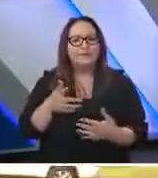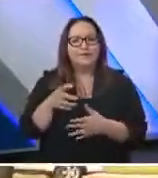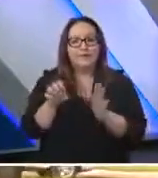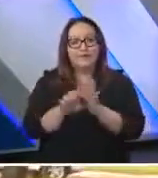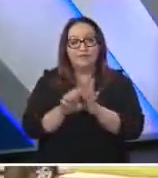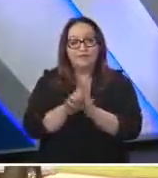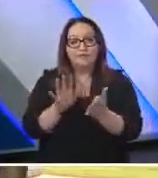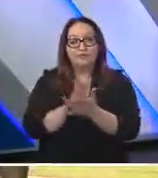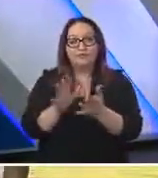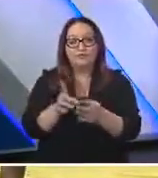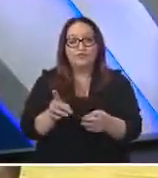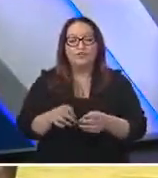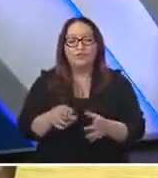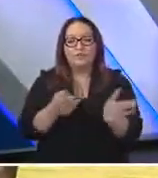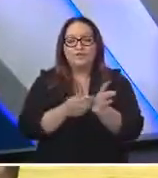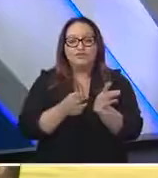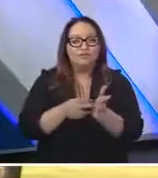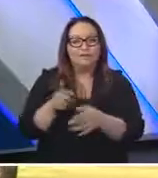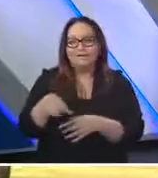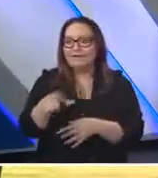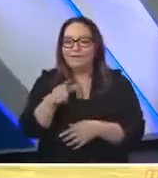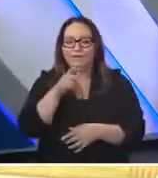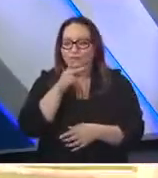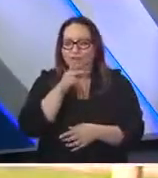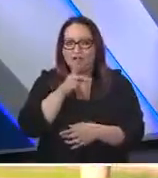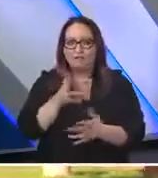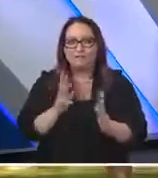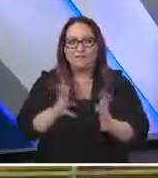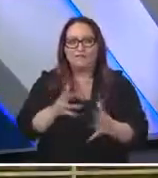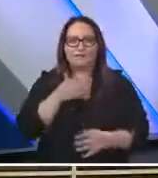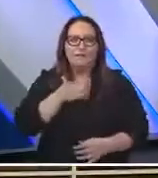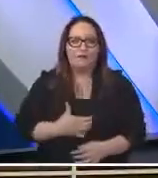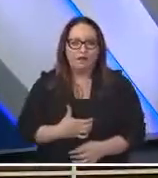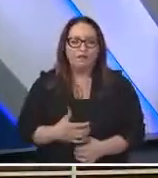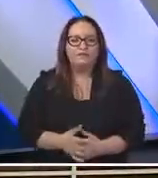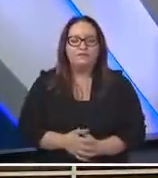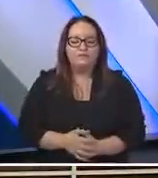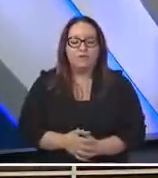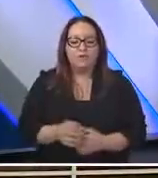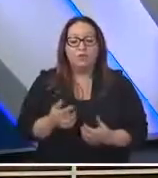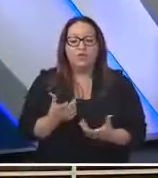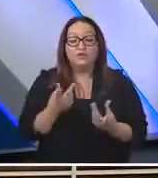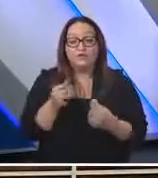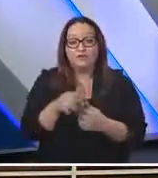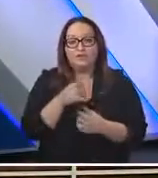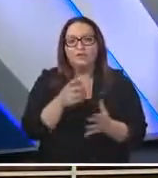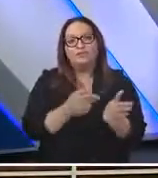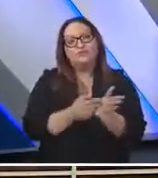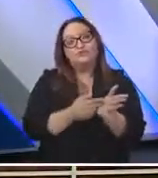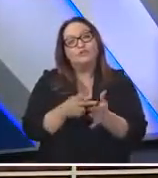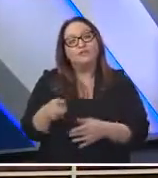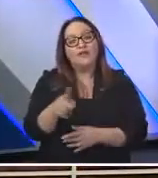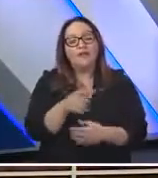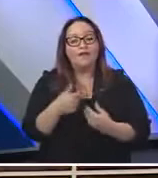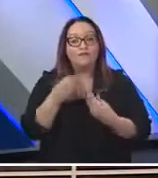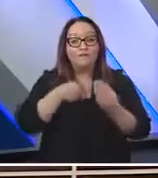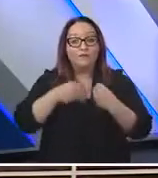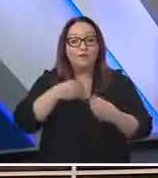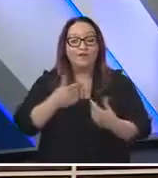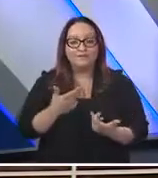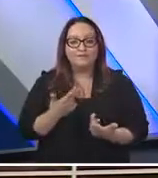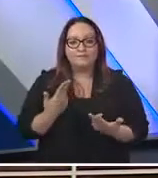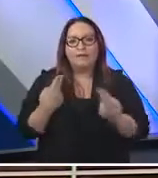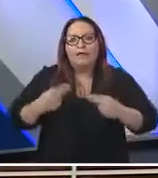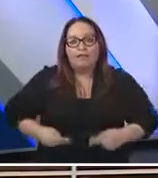verificando que ningún niño se quede con hambre hacemos eso porque queremos estar seguros queremos asegurarnos de que la comida sea muy